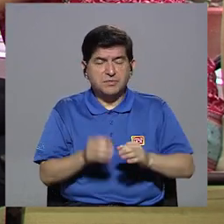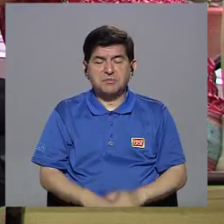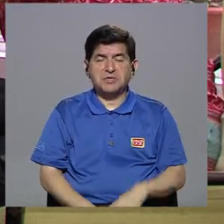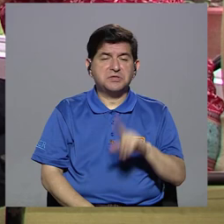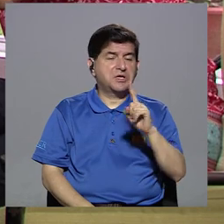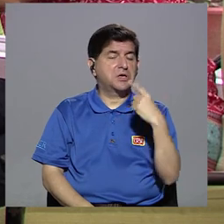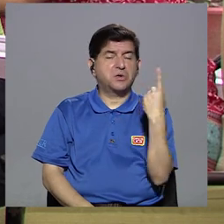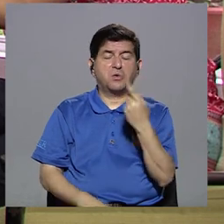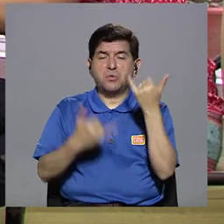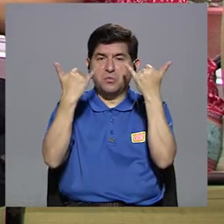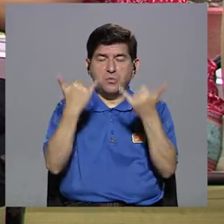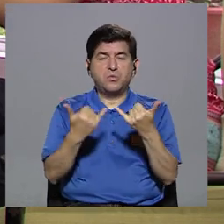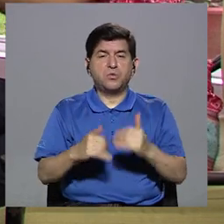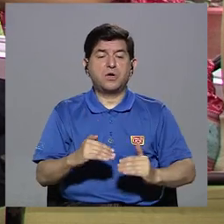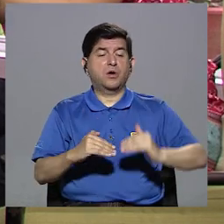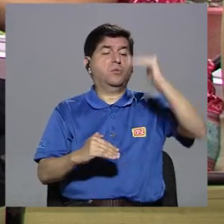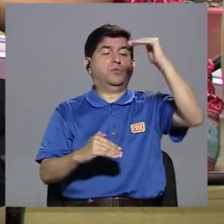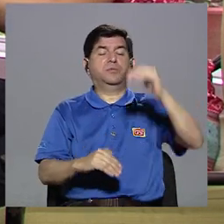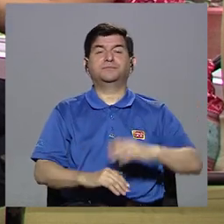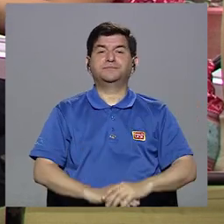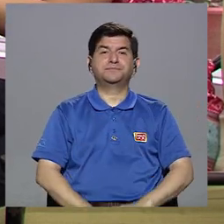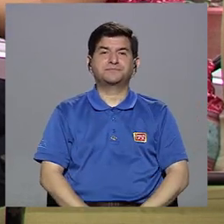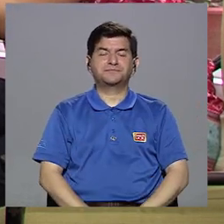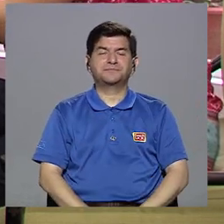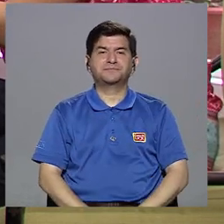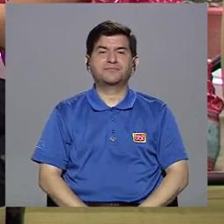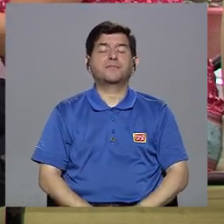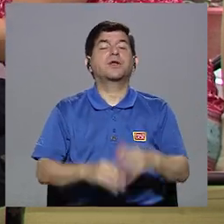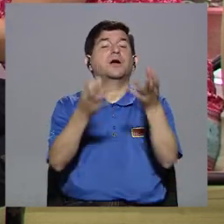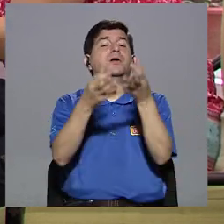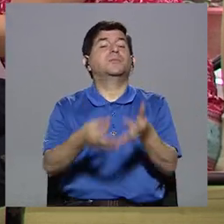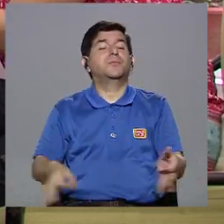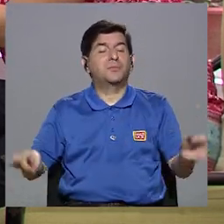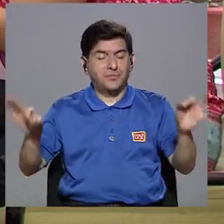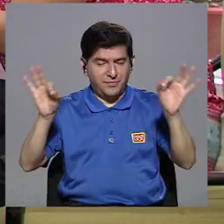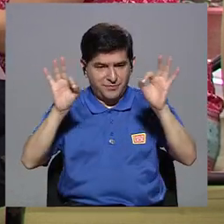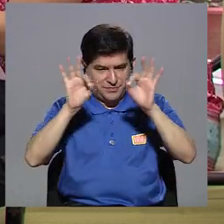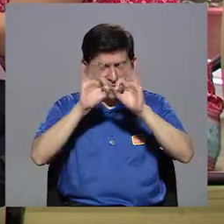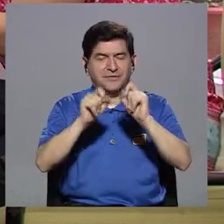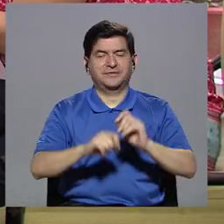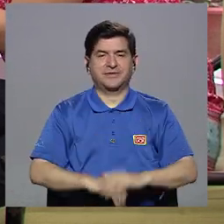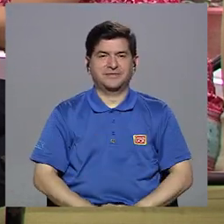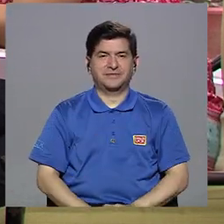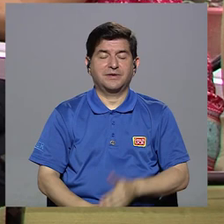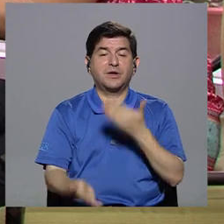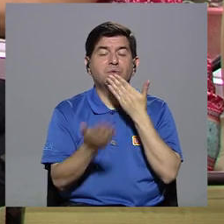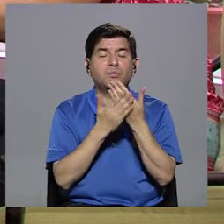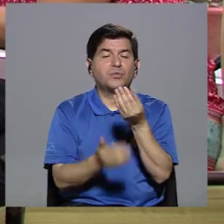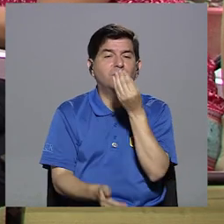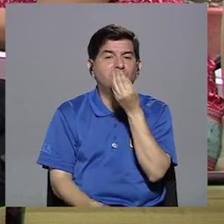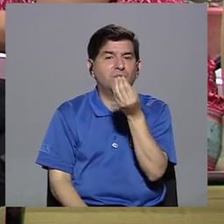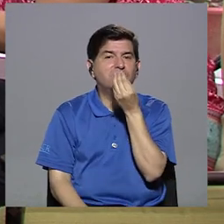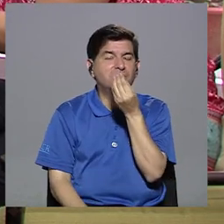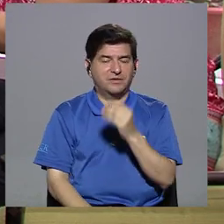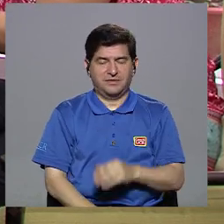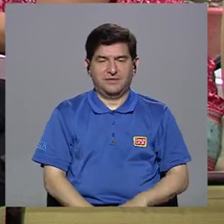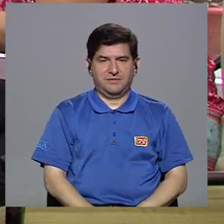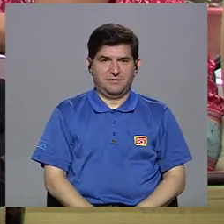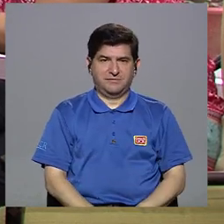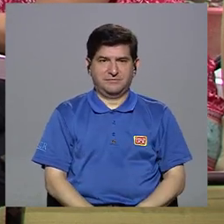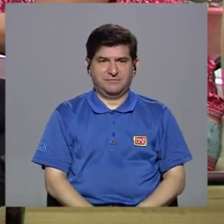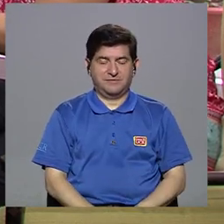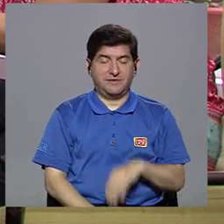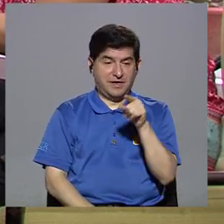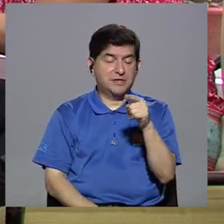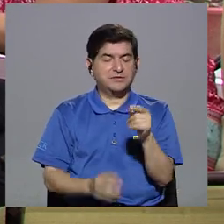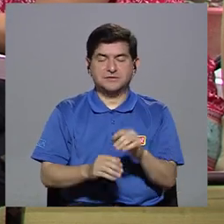sencillamente con uno solo ya nos puede sobre la superación y importantísimo porque la la buena nutrición la buena alimentación